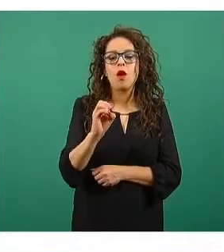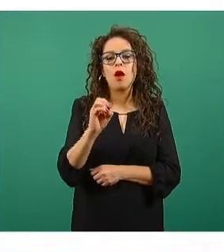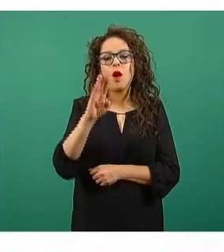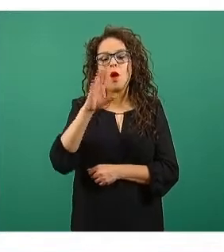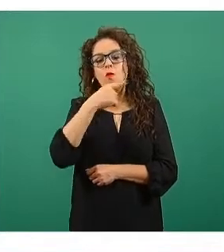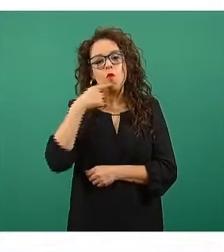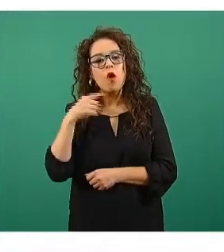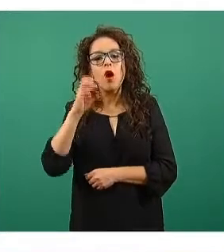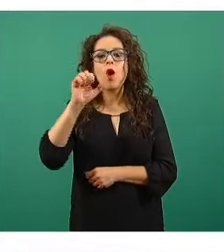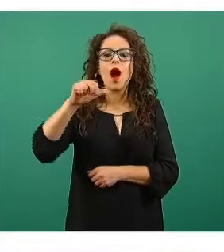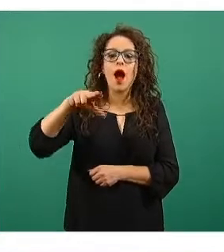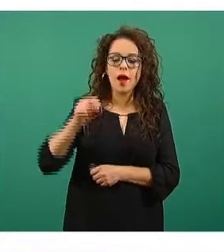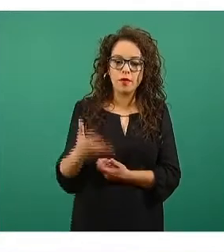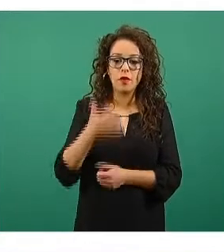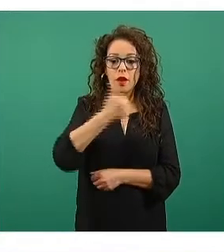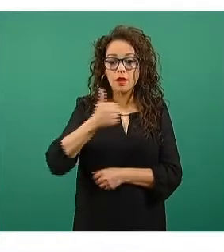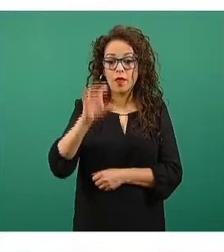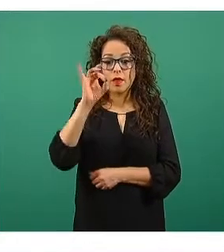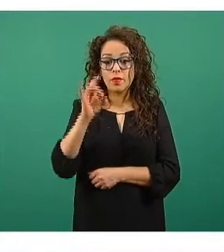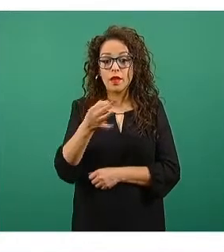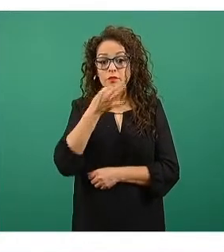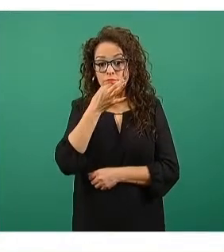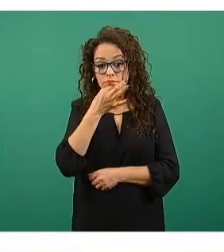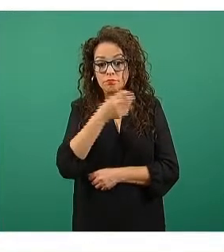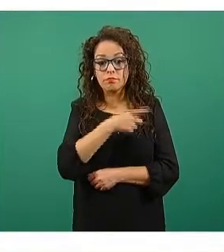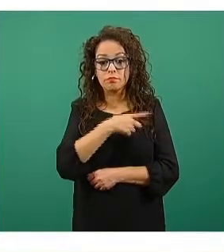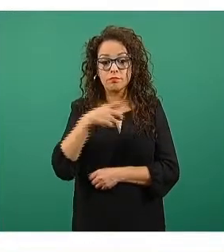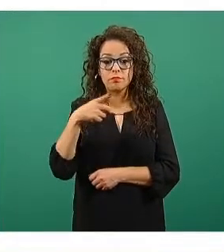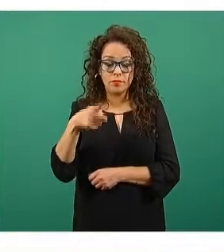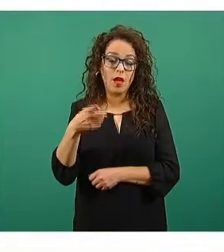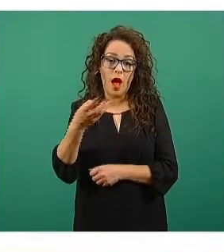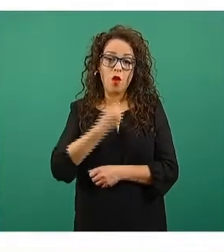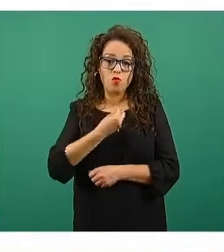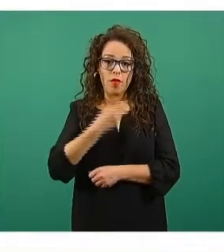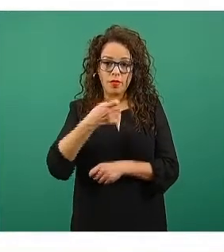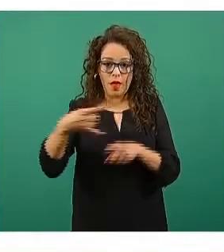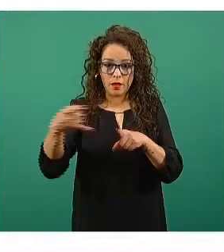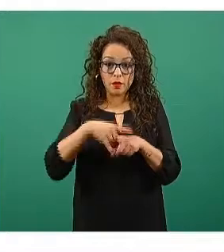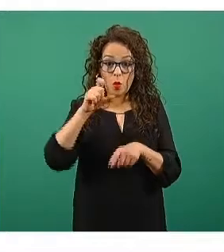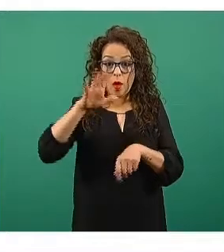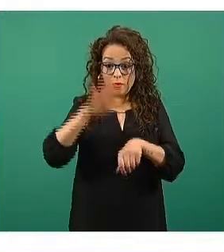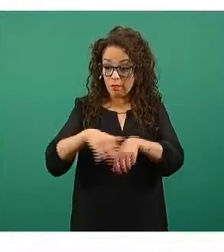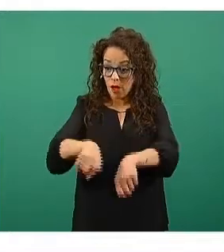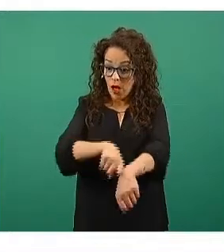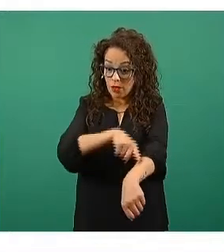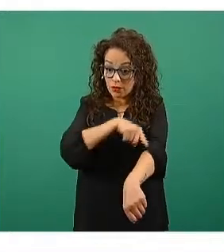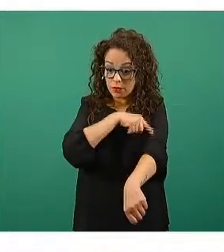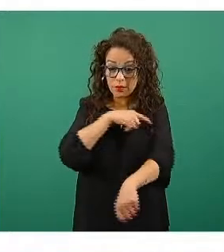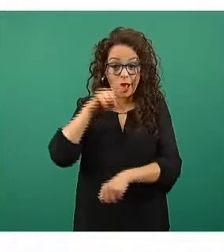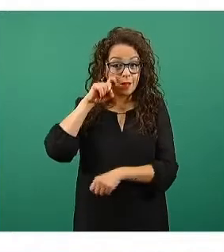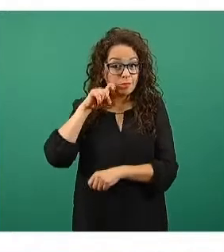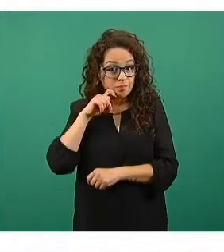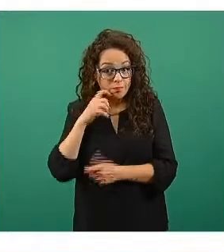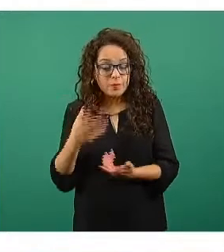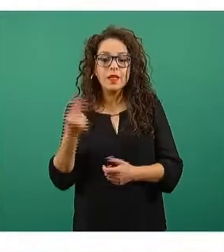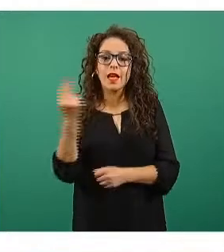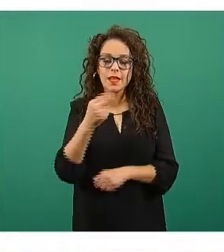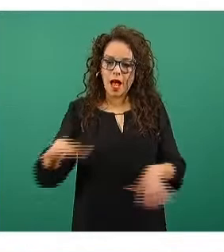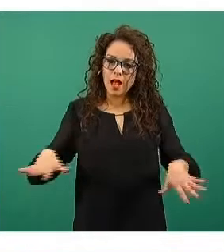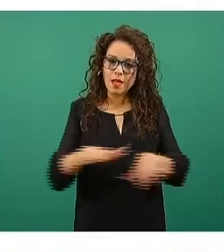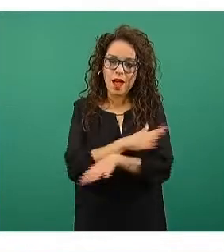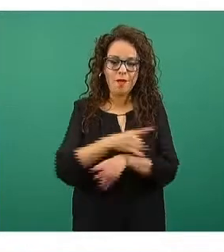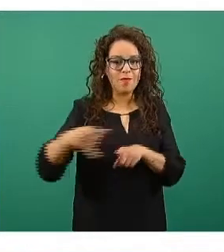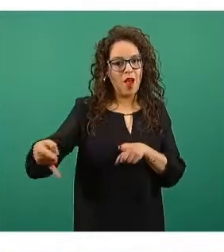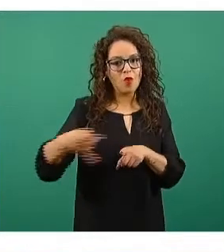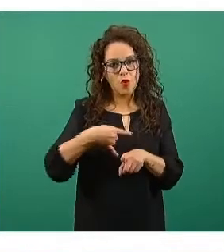cada 30 minutos. Si la relación sexual es más prolongada, se recomienda cambiar el condón. Hay que cuidar la